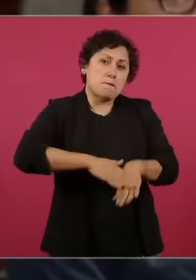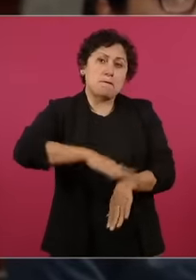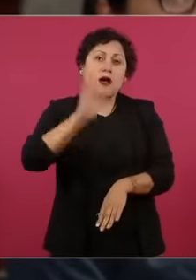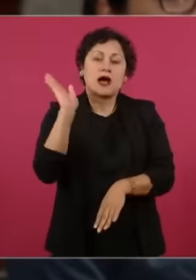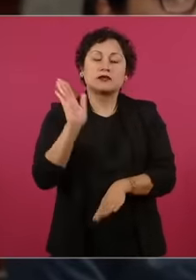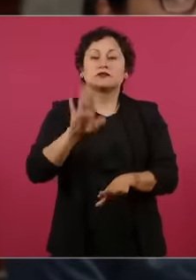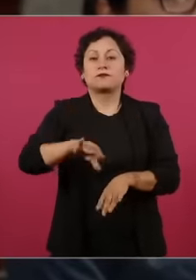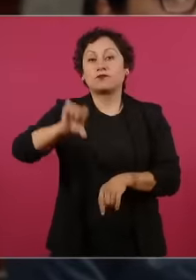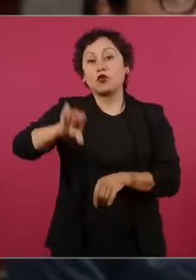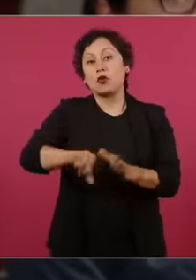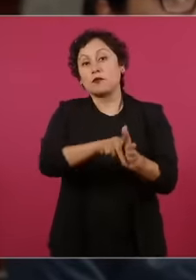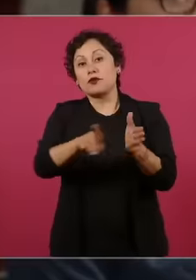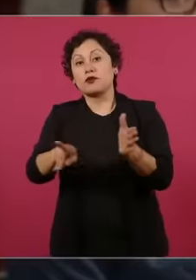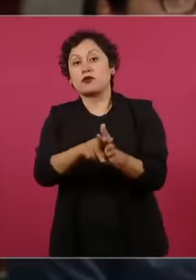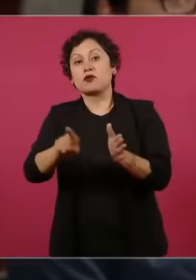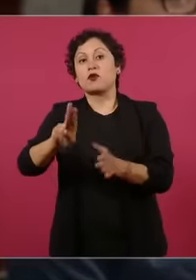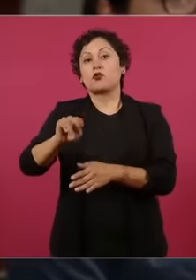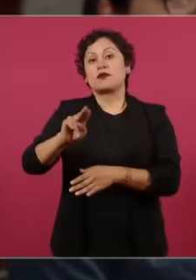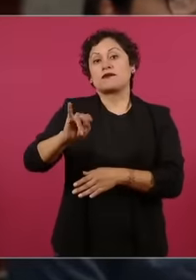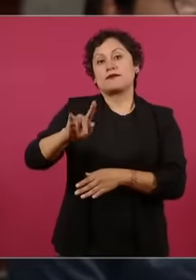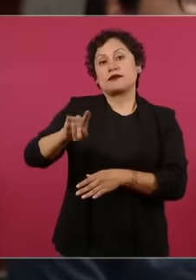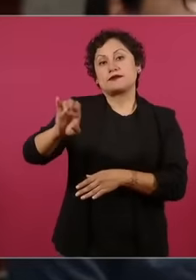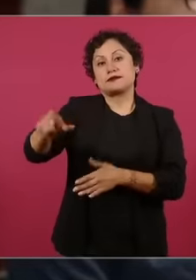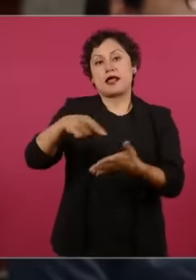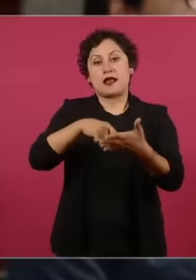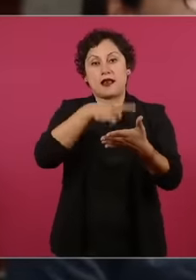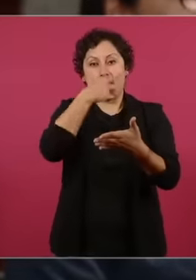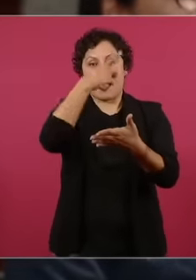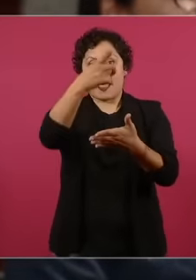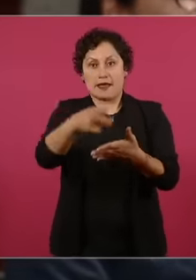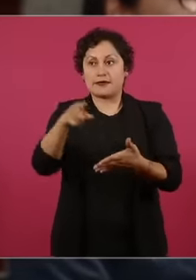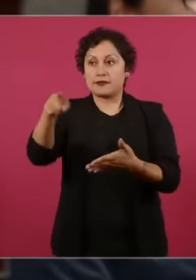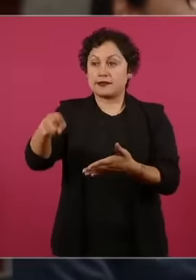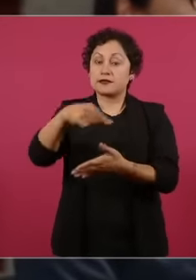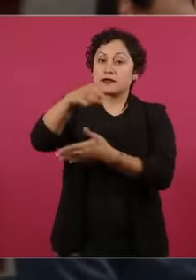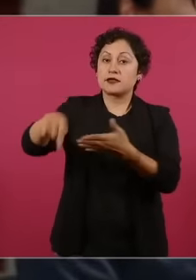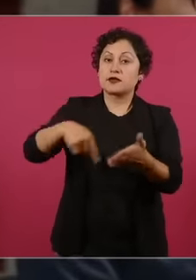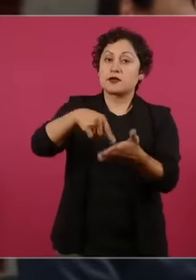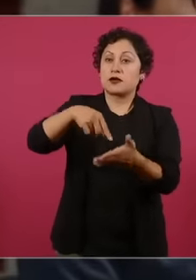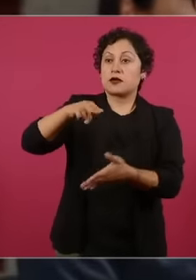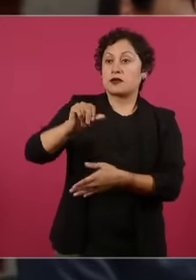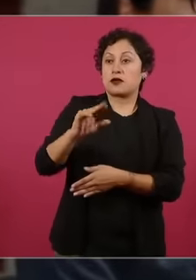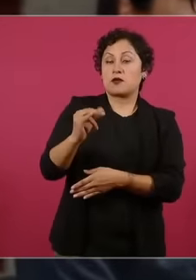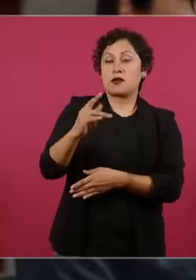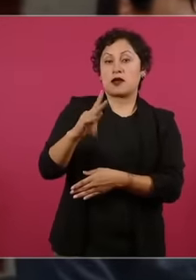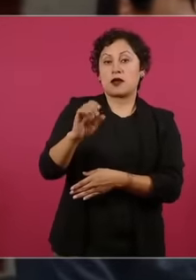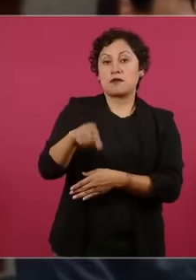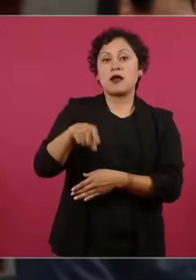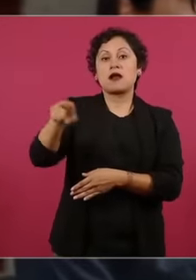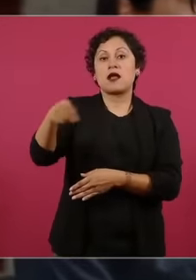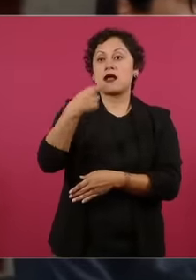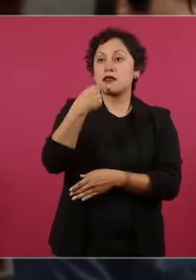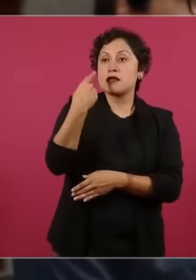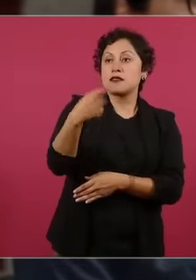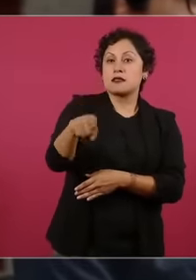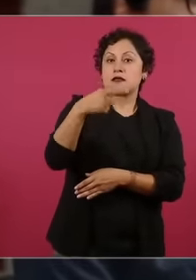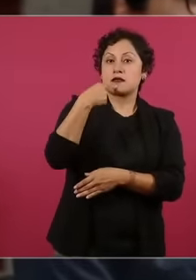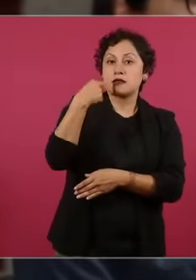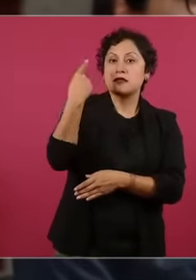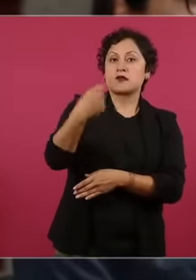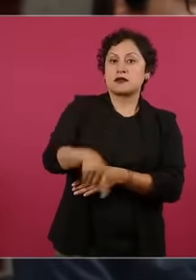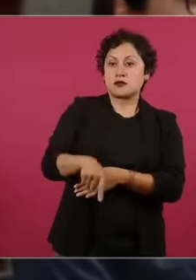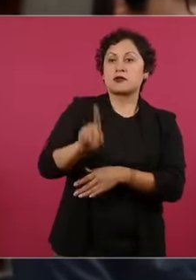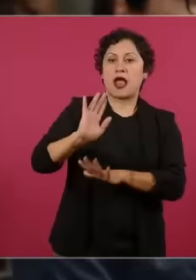nota también de que en Naucalpan, por ejemplo, ahí los están deteniendo, si hay, aumentaron las denuncias y están deteniendo a las personas.